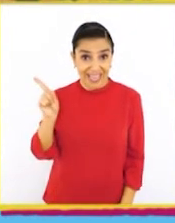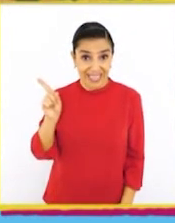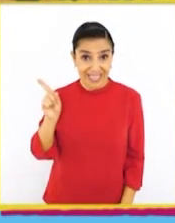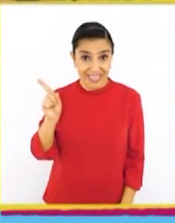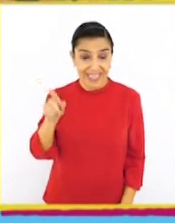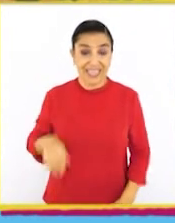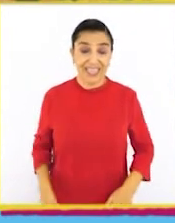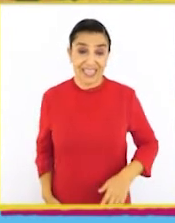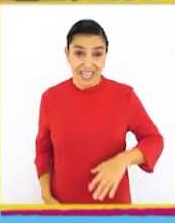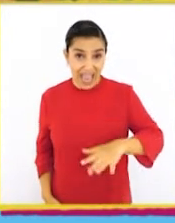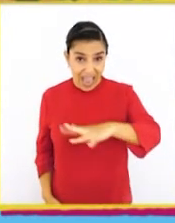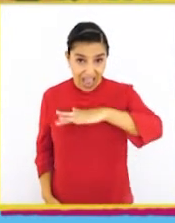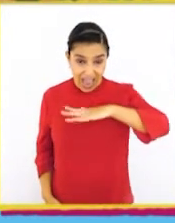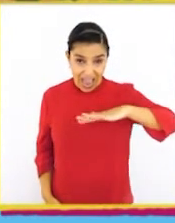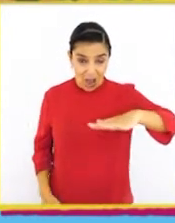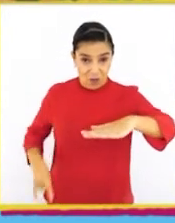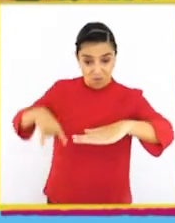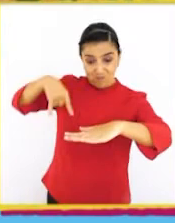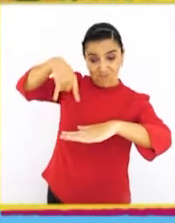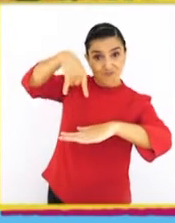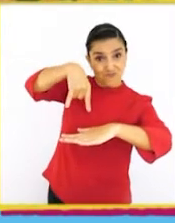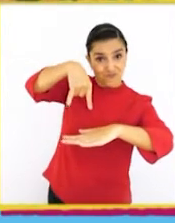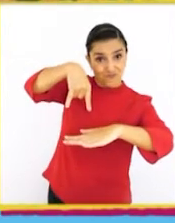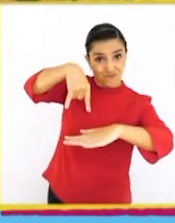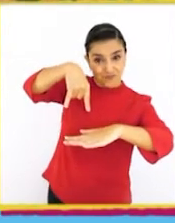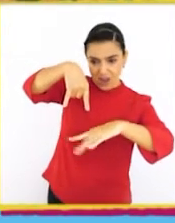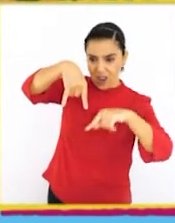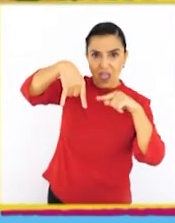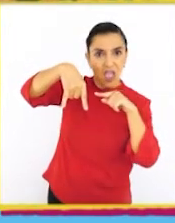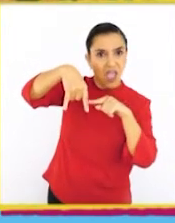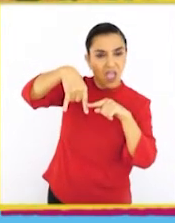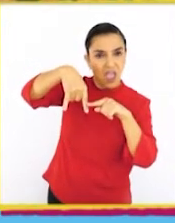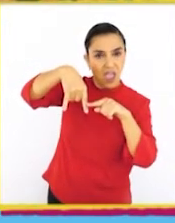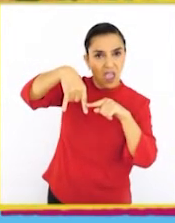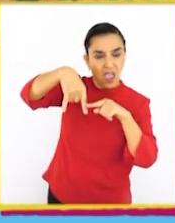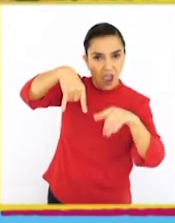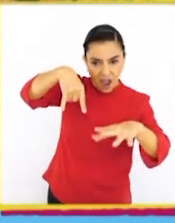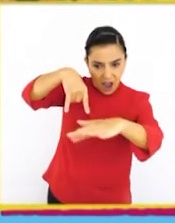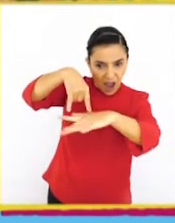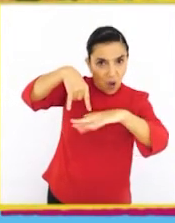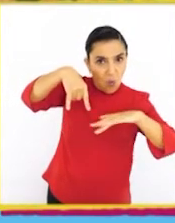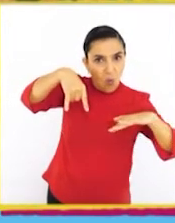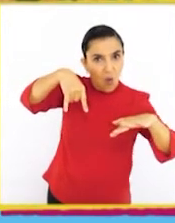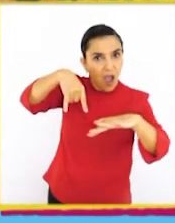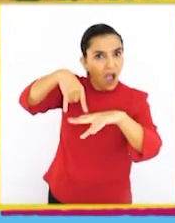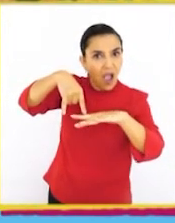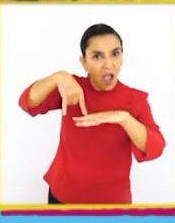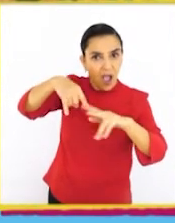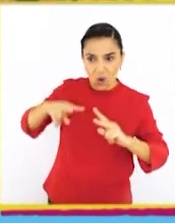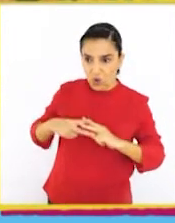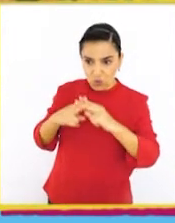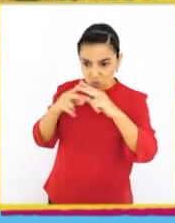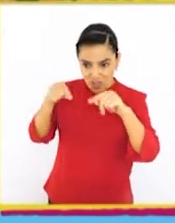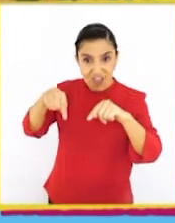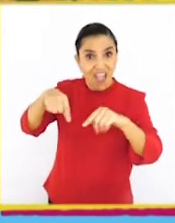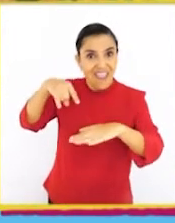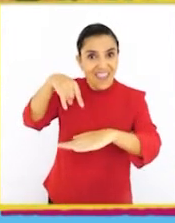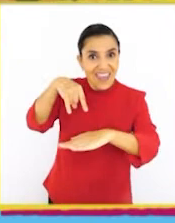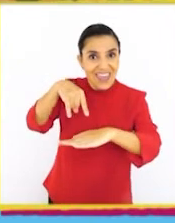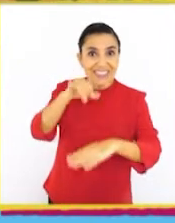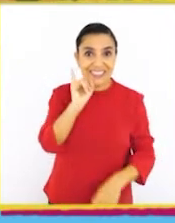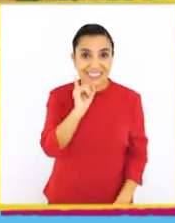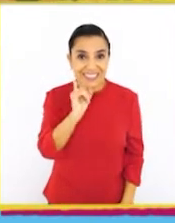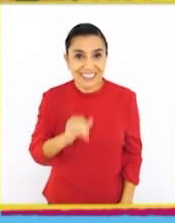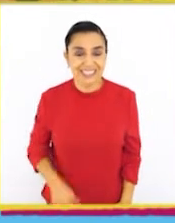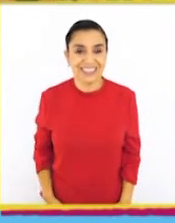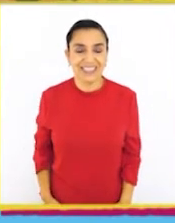¡Ahí están los palafitos! ¿Se dan cuenta de que están construidos en el borde del agua?